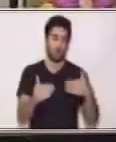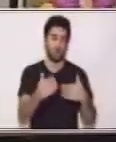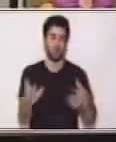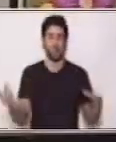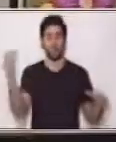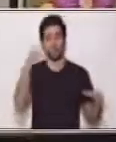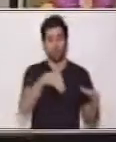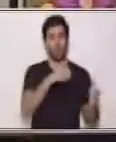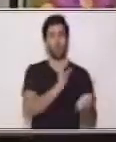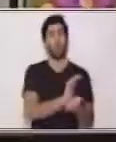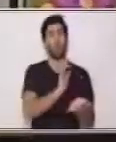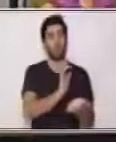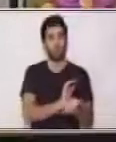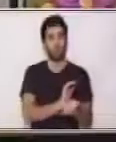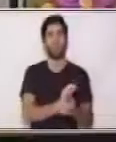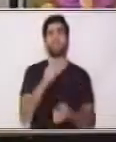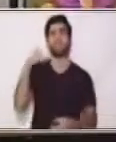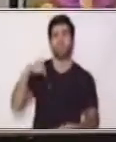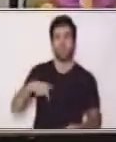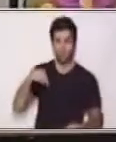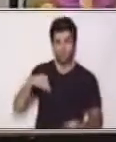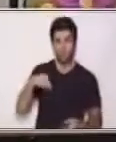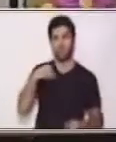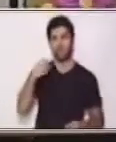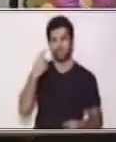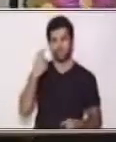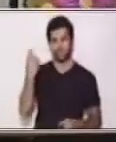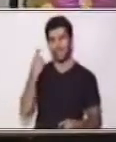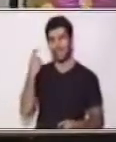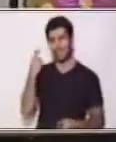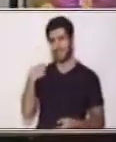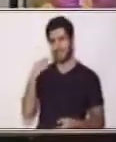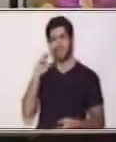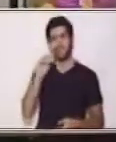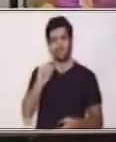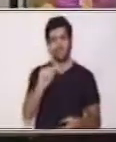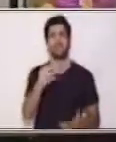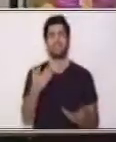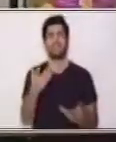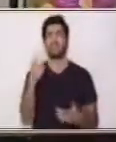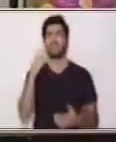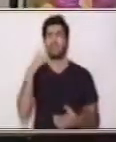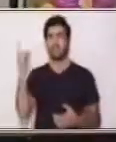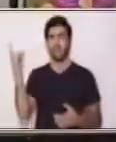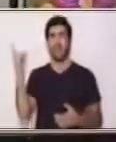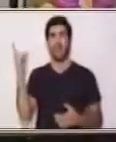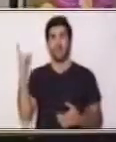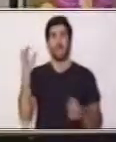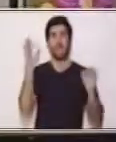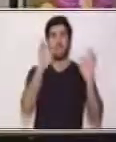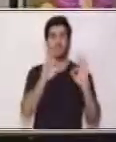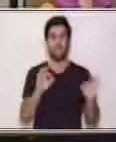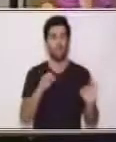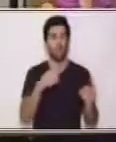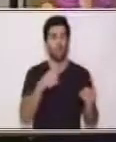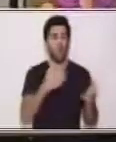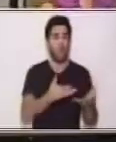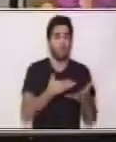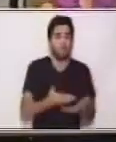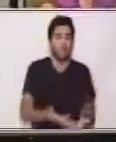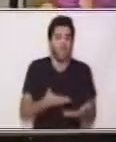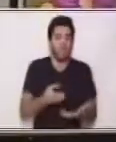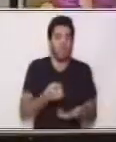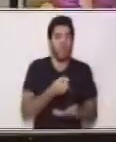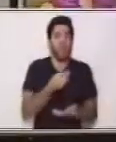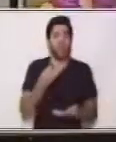en Casa. El día de hoy, como te había indicado anteriormente, el tema es medición y estimación de peso.